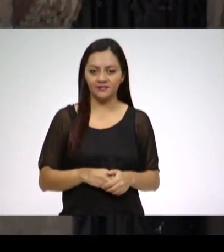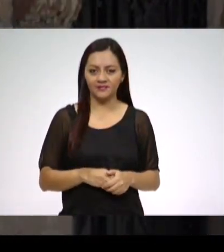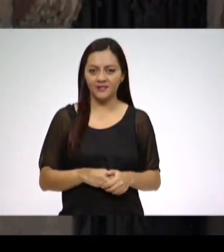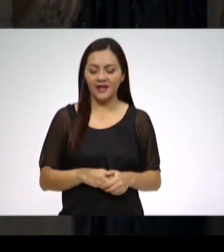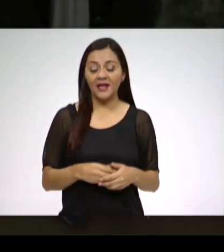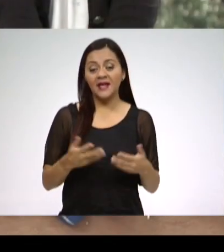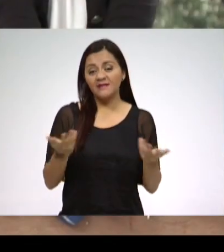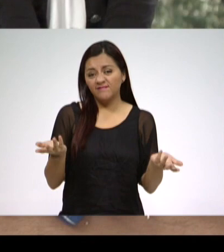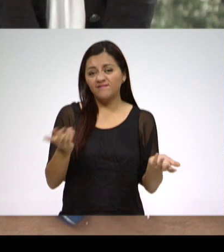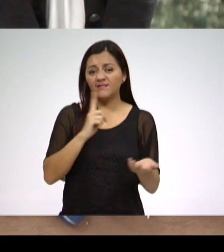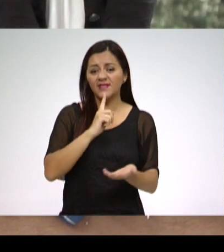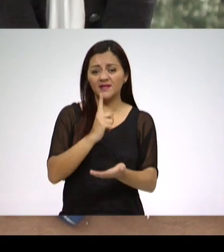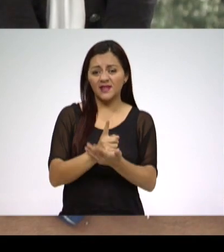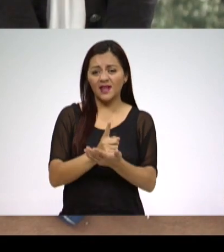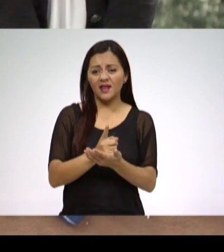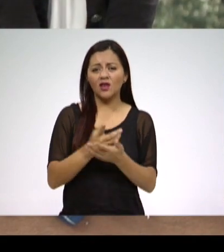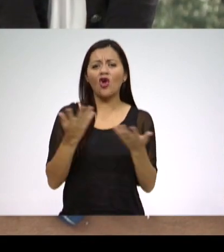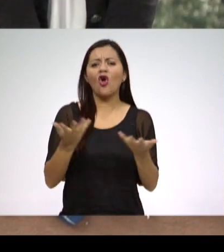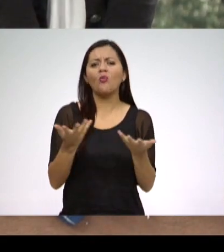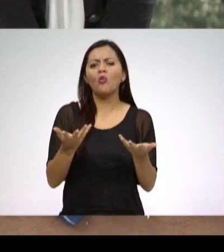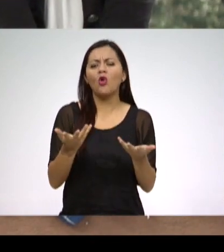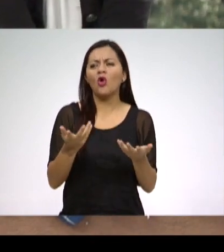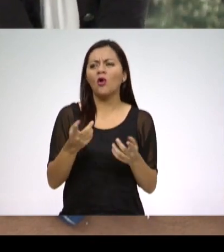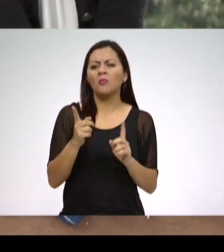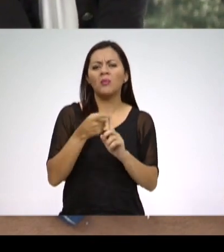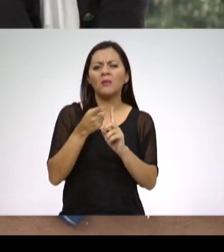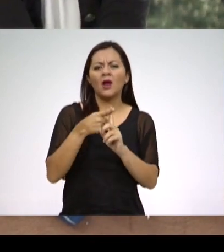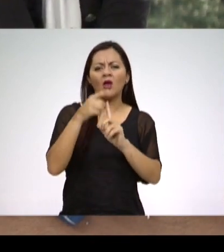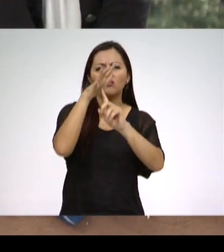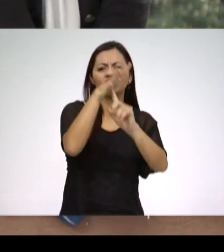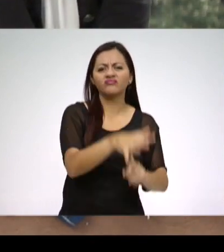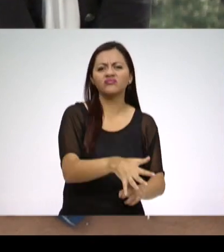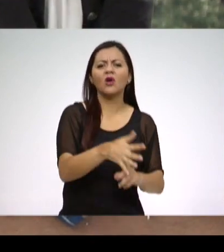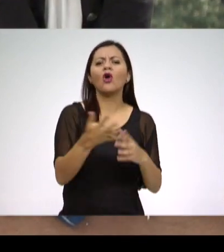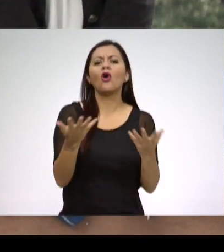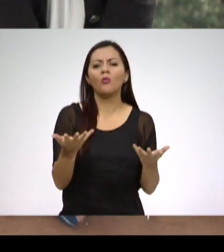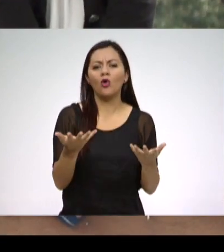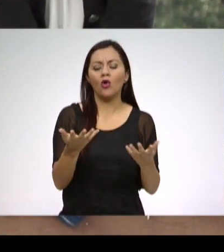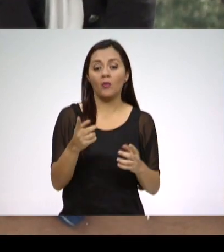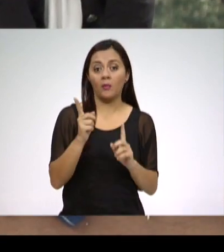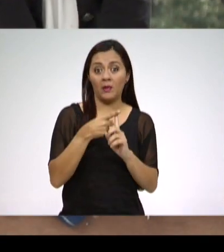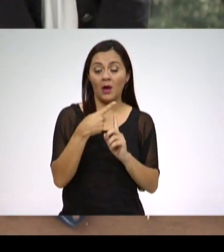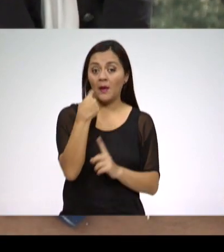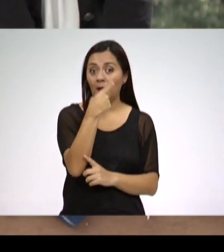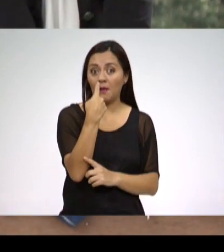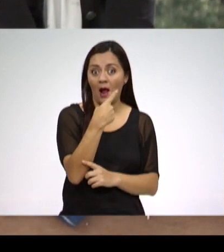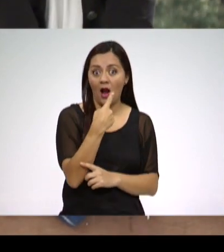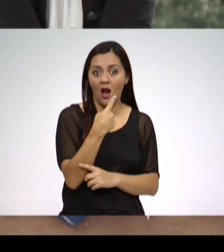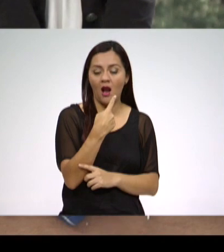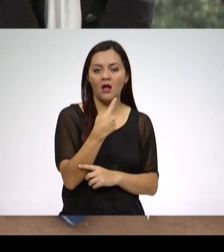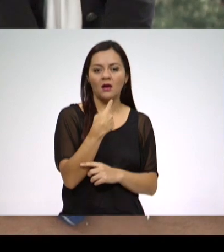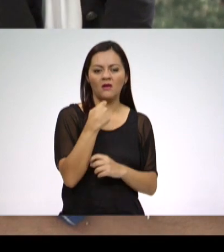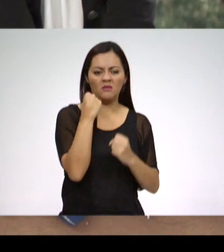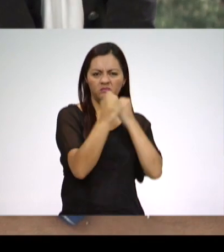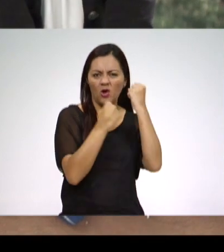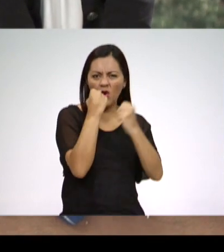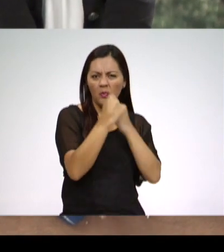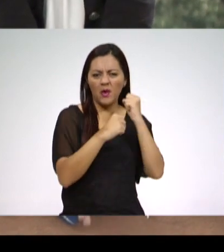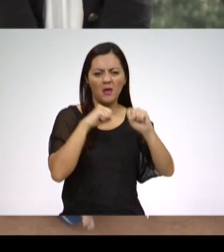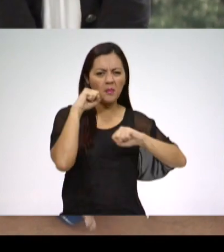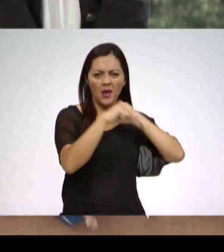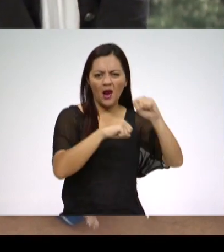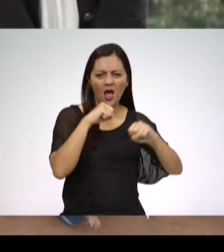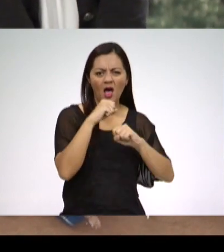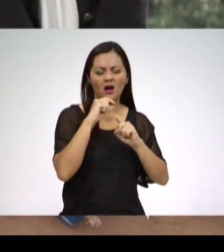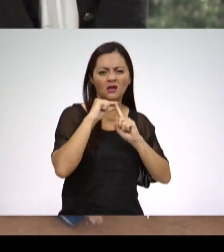Por lo general, en las formas de practicar el bullying, yo he visto que el método verbal, tanto verbal como físico, van de la mano. Tanto